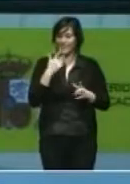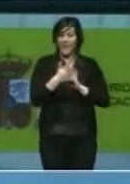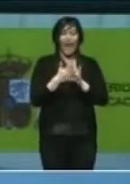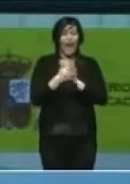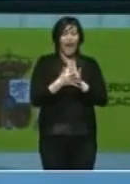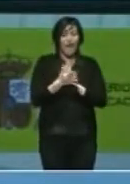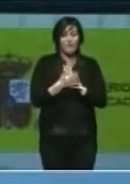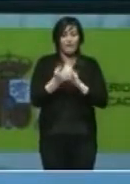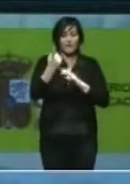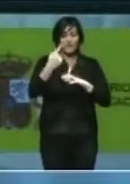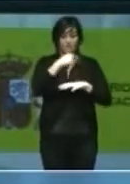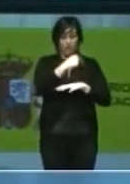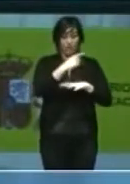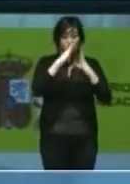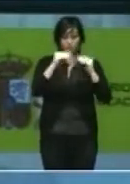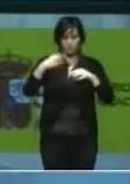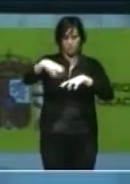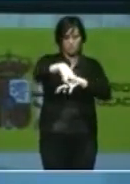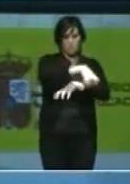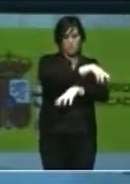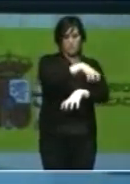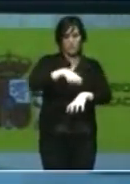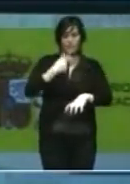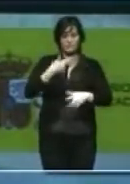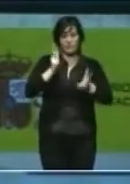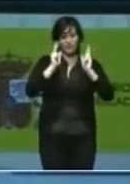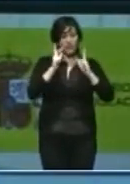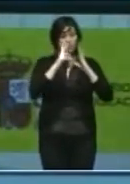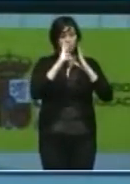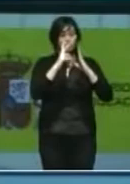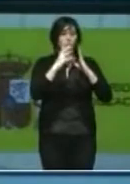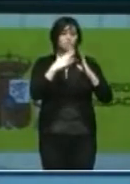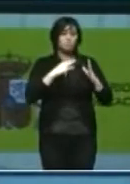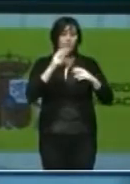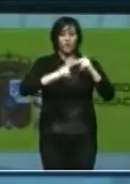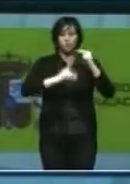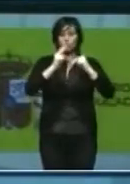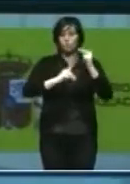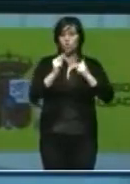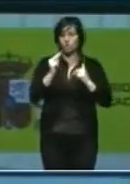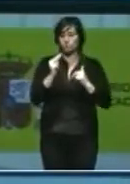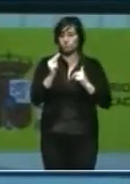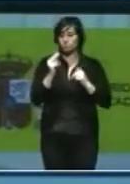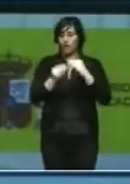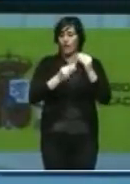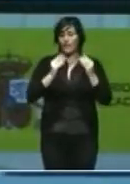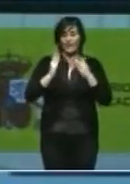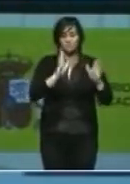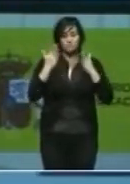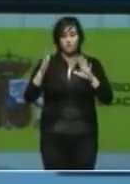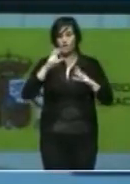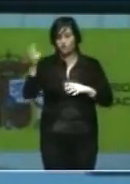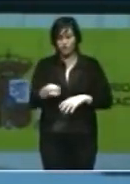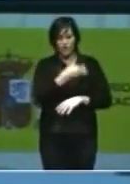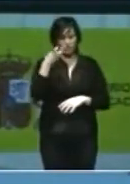desflecada de la Freie permitió que su construcción experimentara evidentemente episodios muy